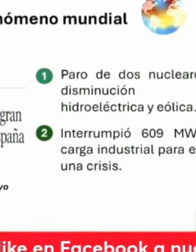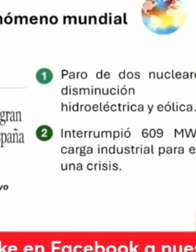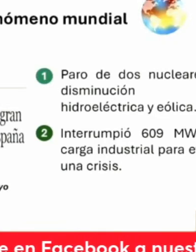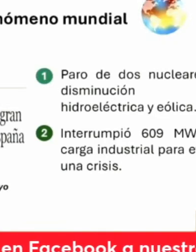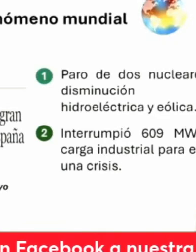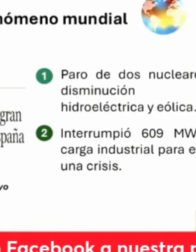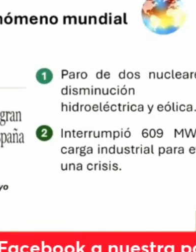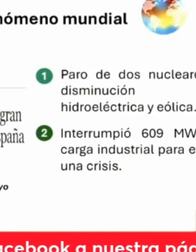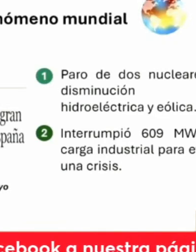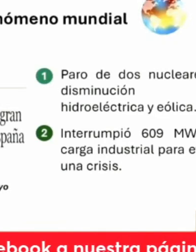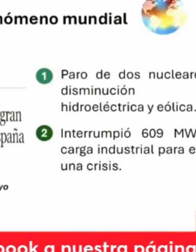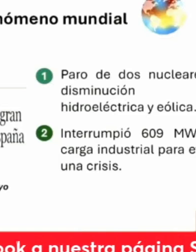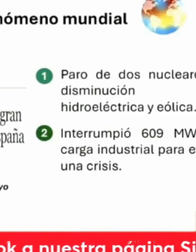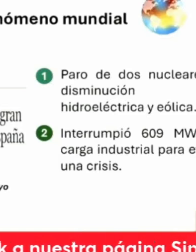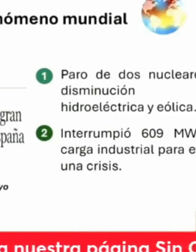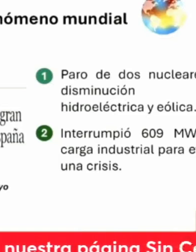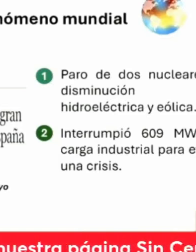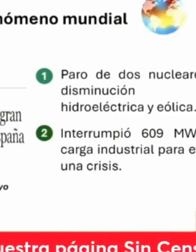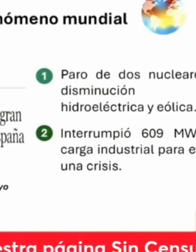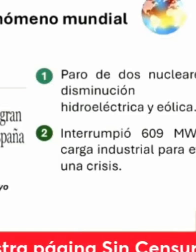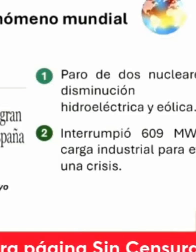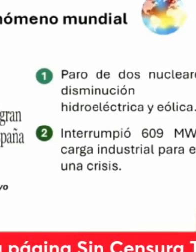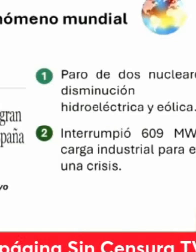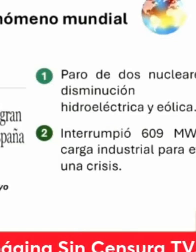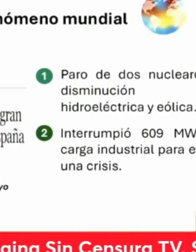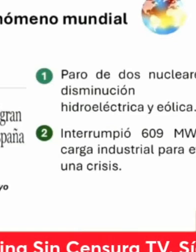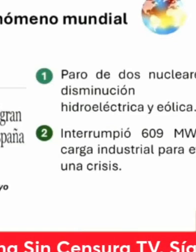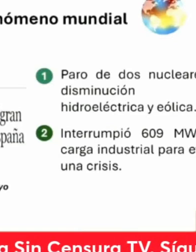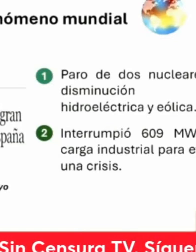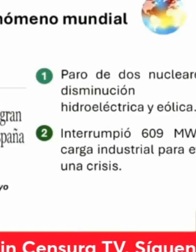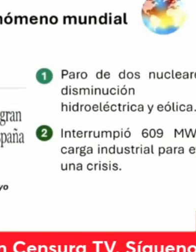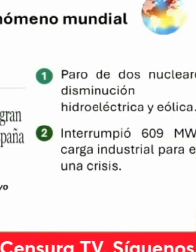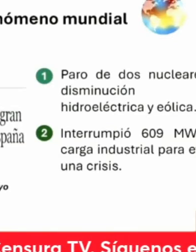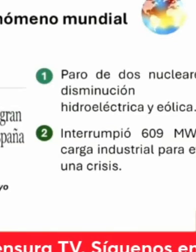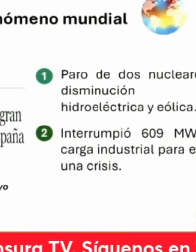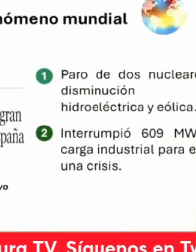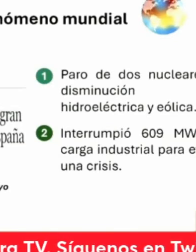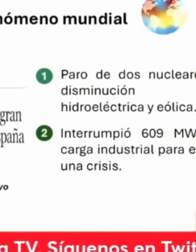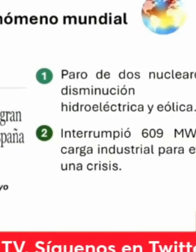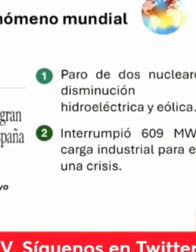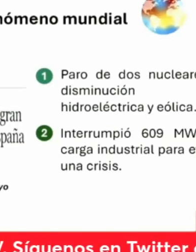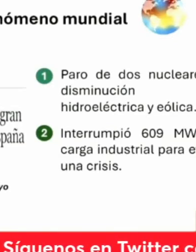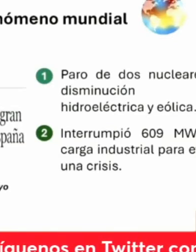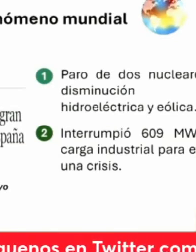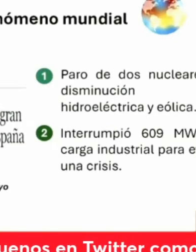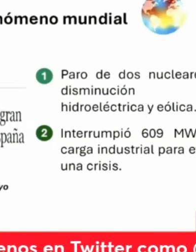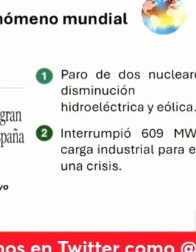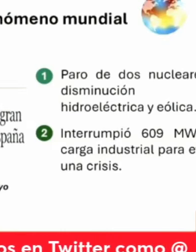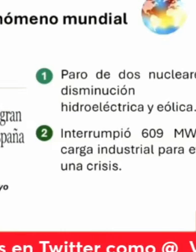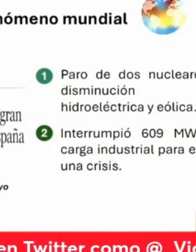hubieron, claro, esto fue en vísperas de las